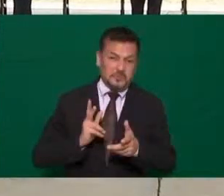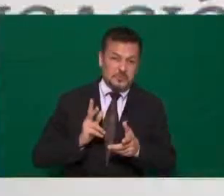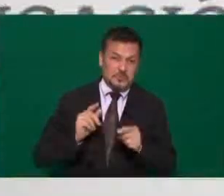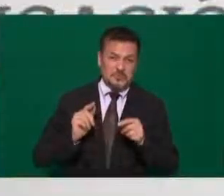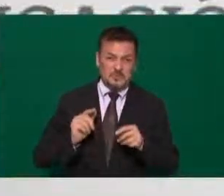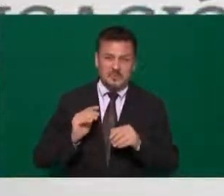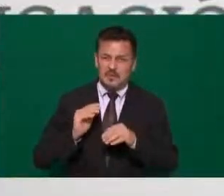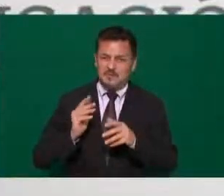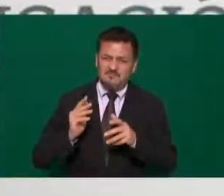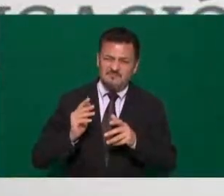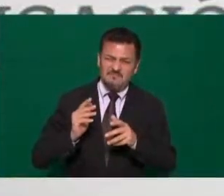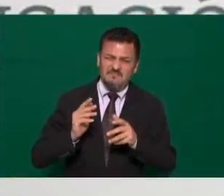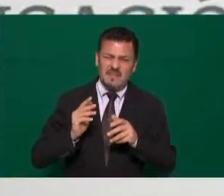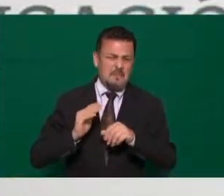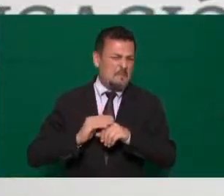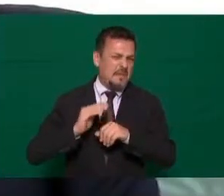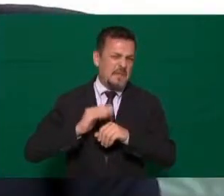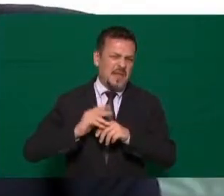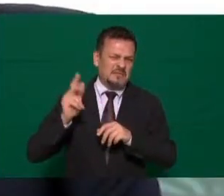más funesta,